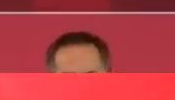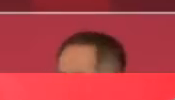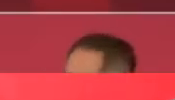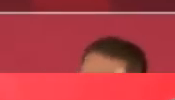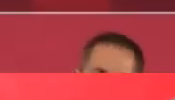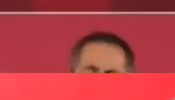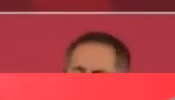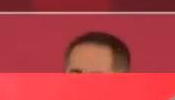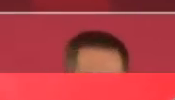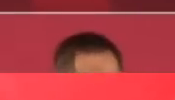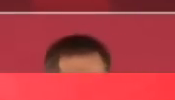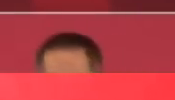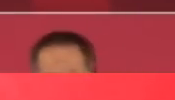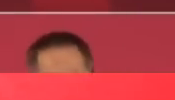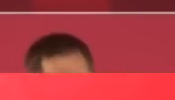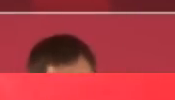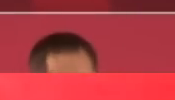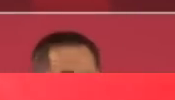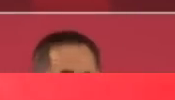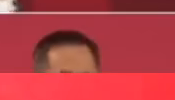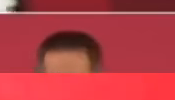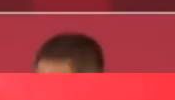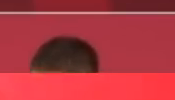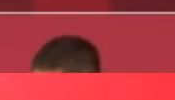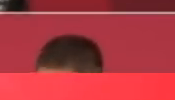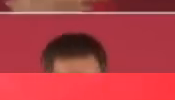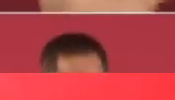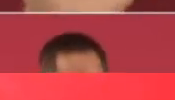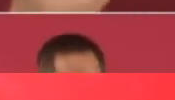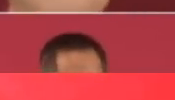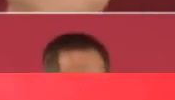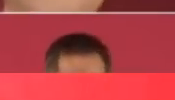y ahí vamos ya este